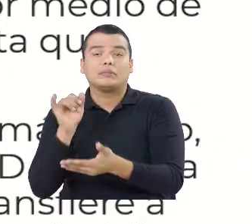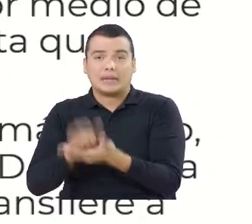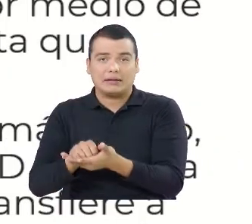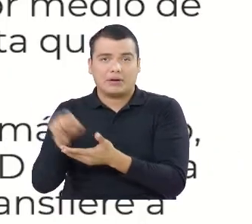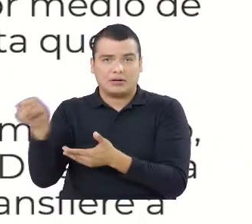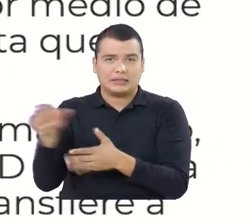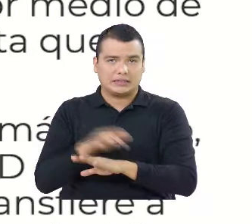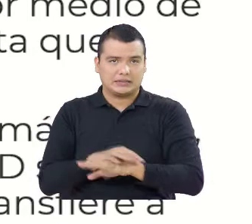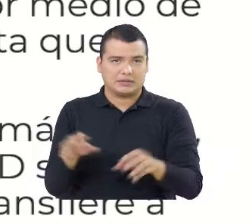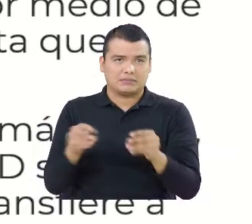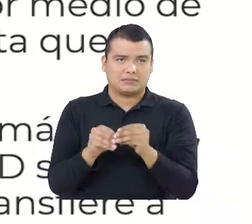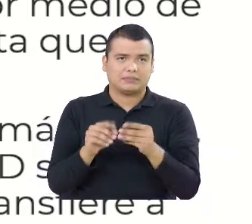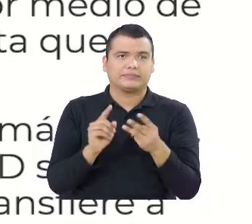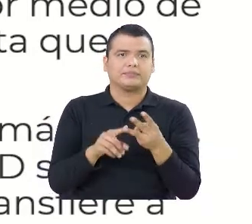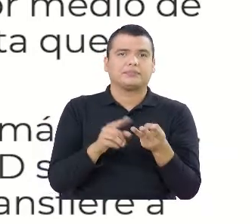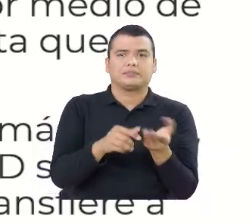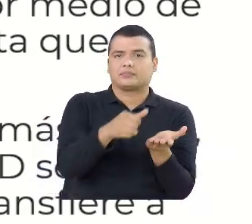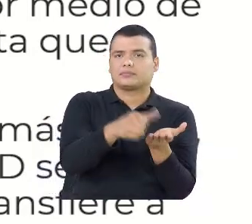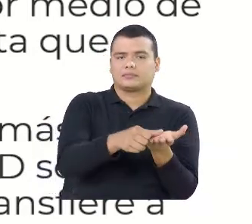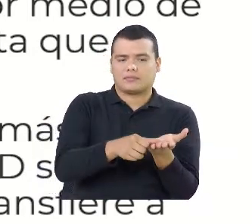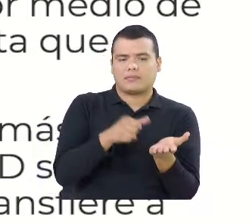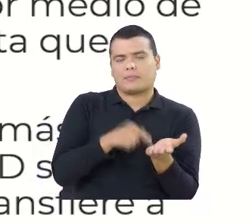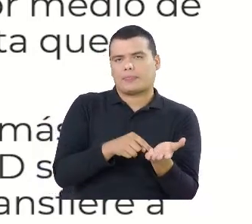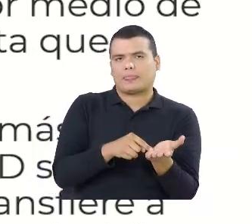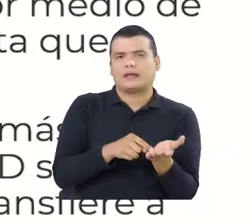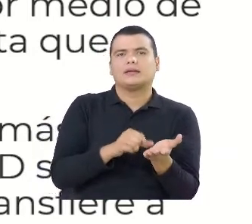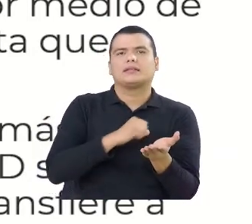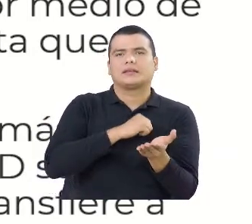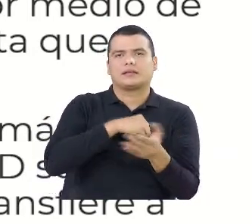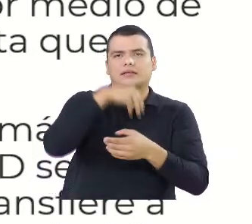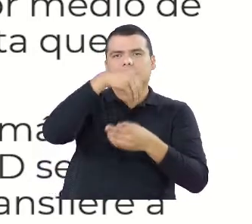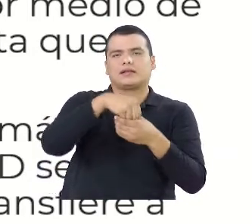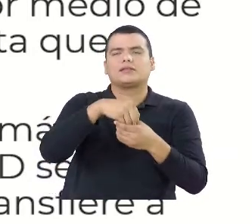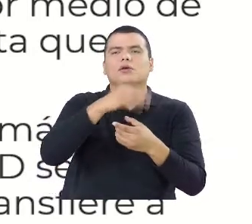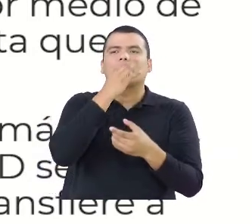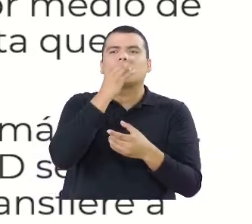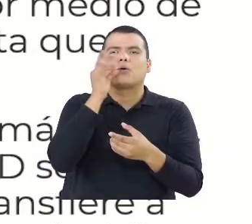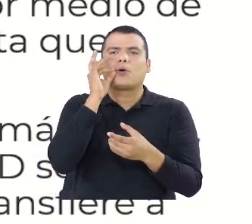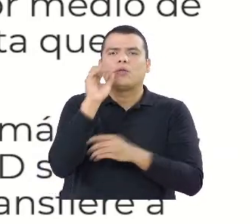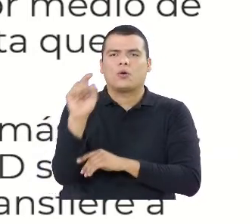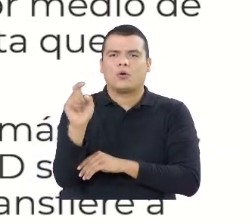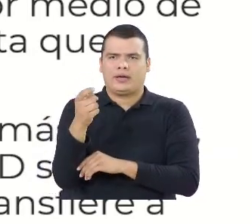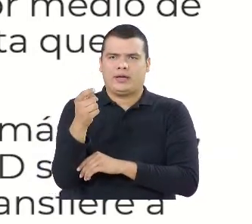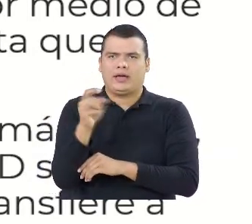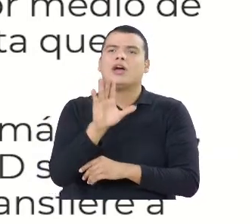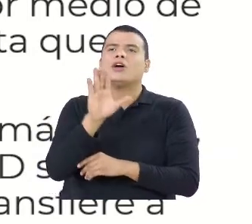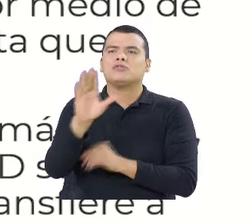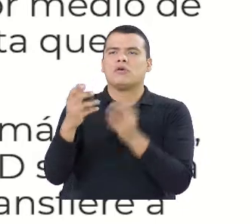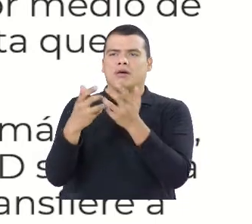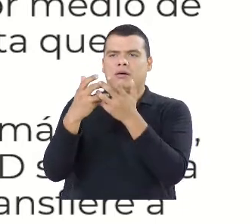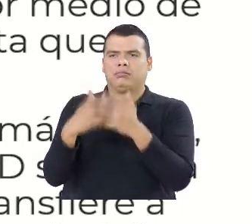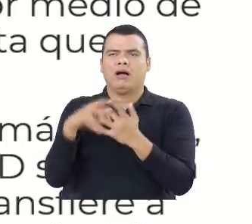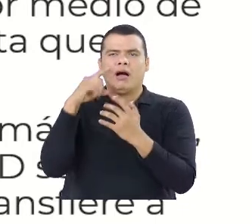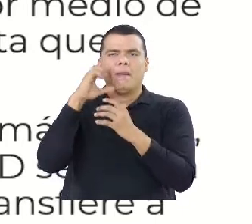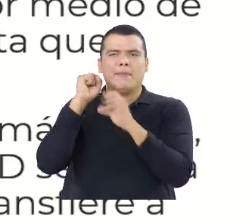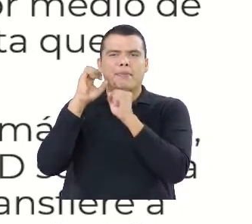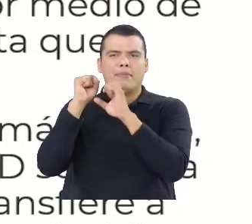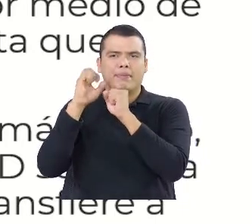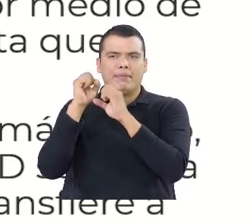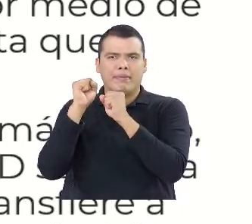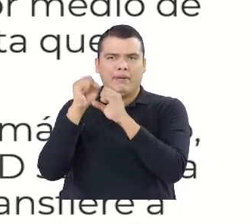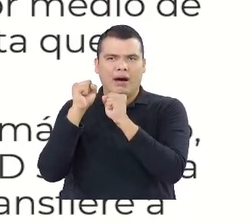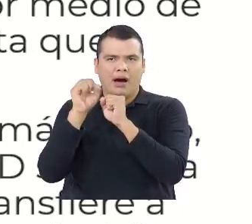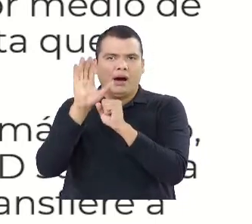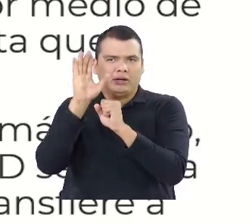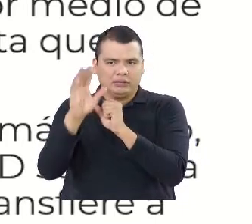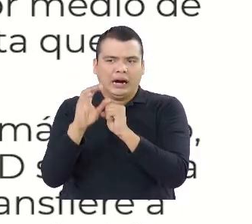Y necesitamos, el programa viene en código G, que es el que la máquina entiende. Todas las máquinas